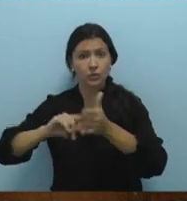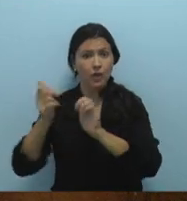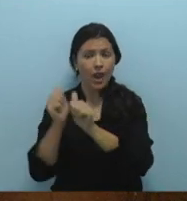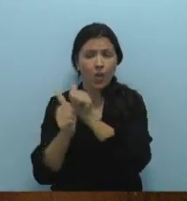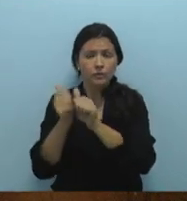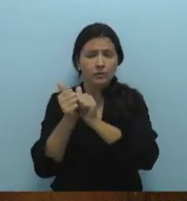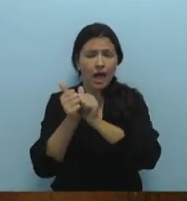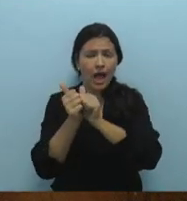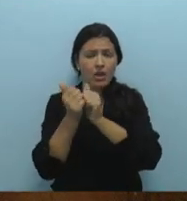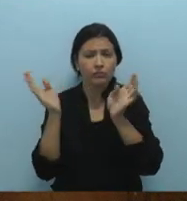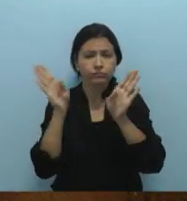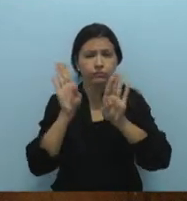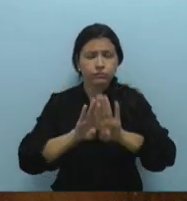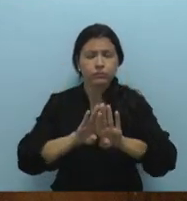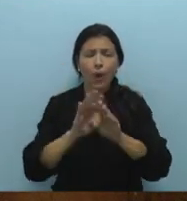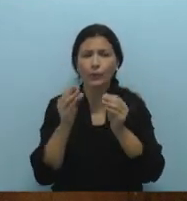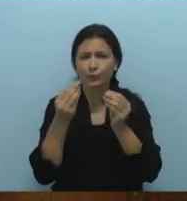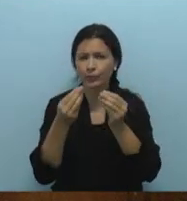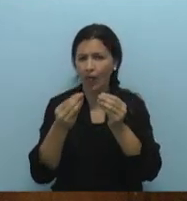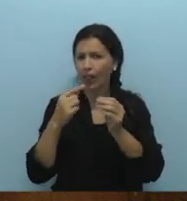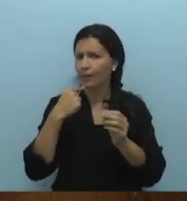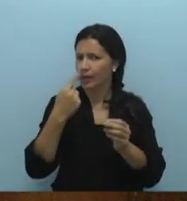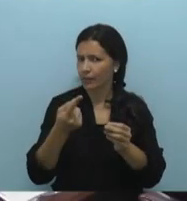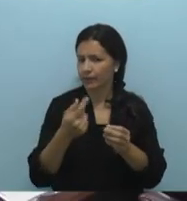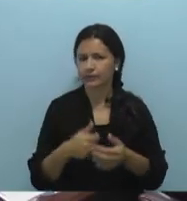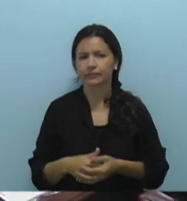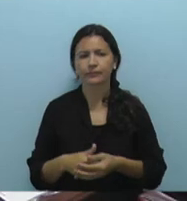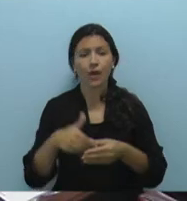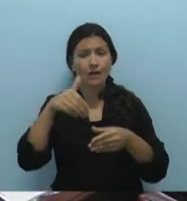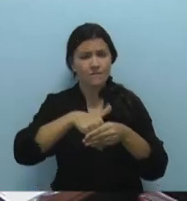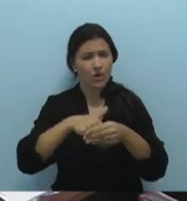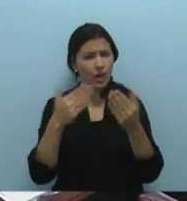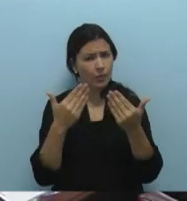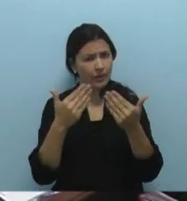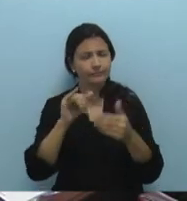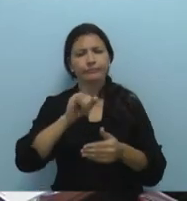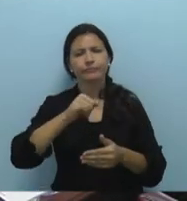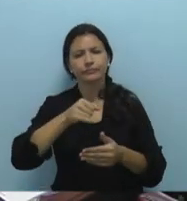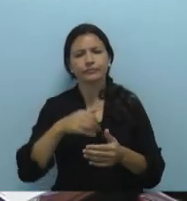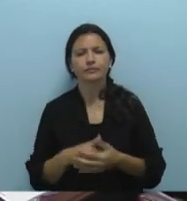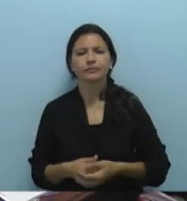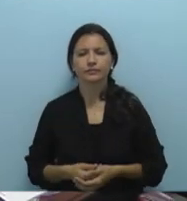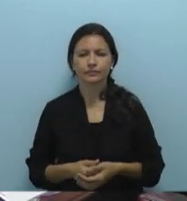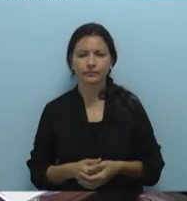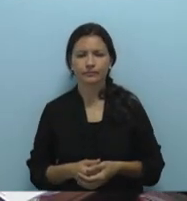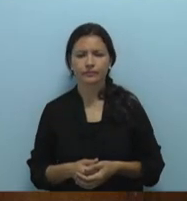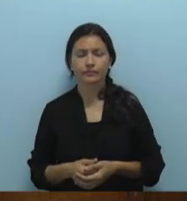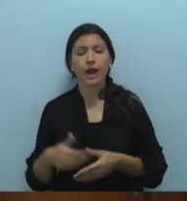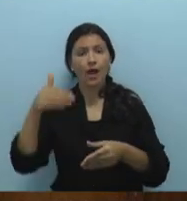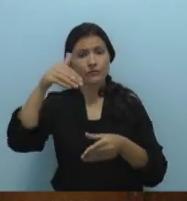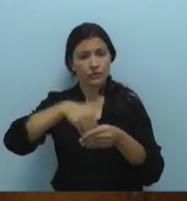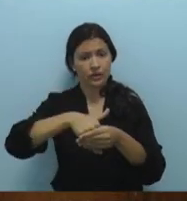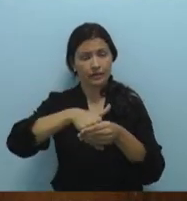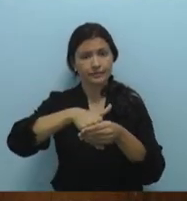Muy bien, ponemos a votación el tratamiento sobre tablas del proyecto de comunicación. Aprobado. Ponemos